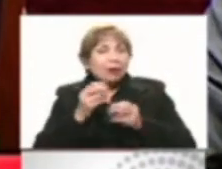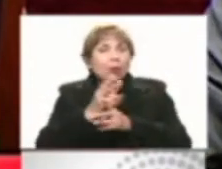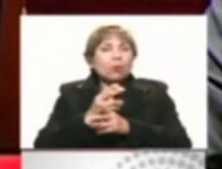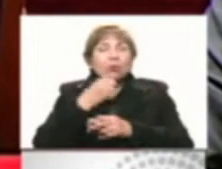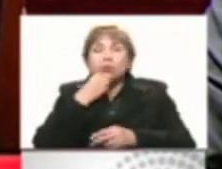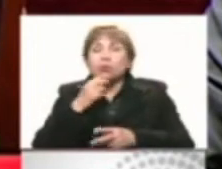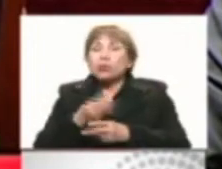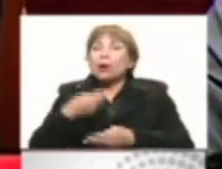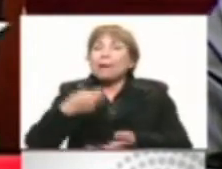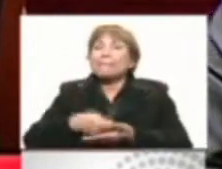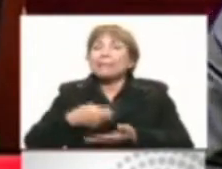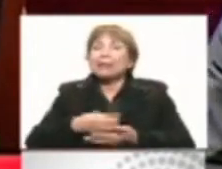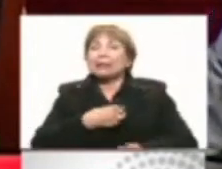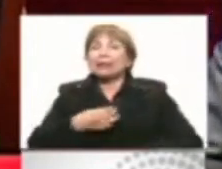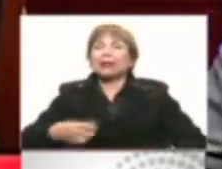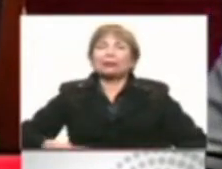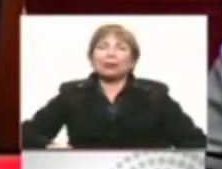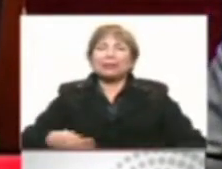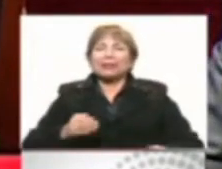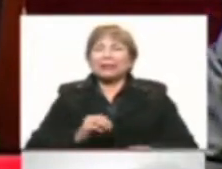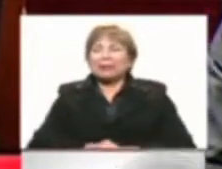Ministerio de Economía y Finanzas. Y